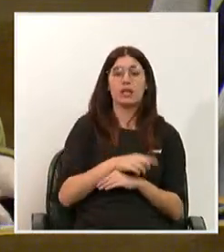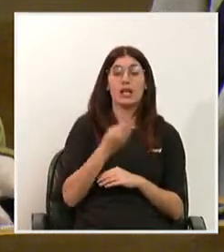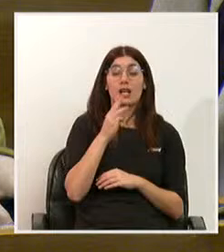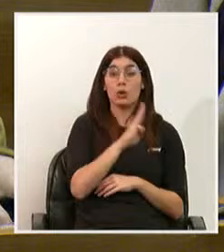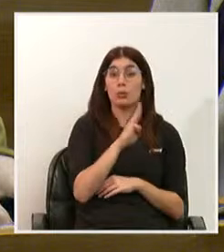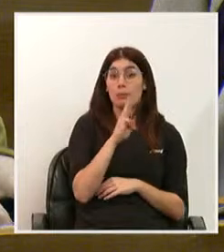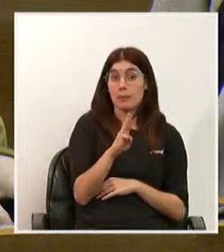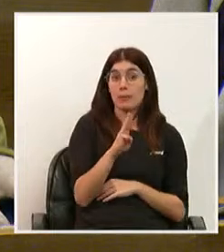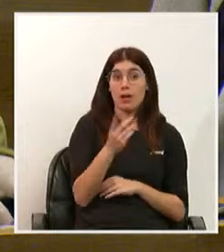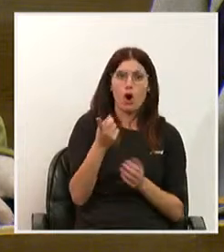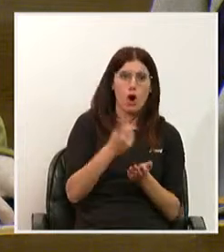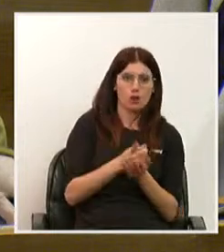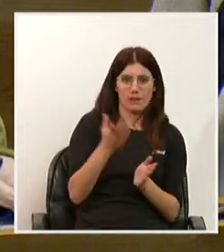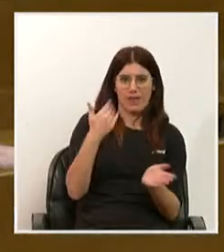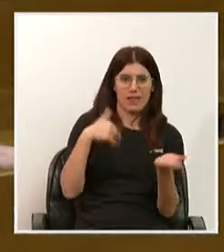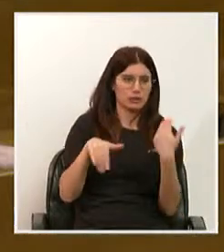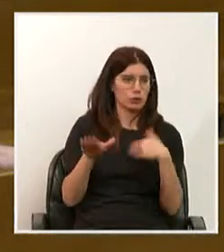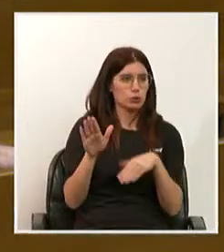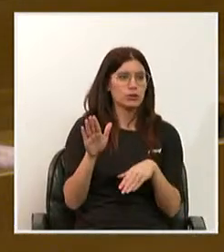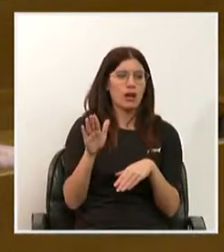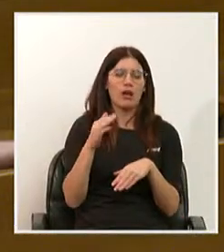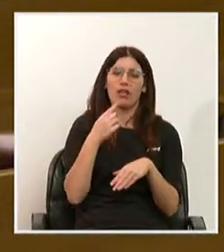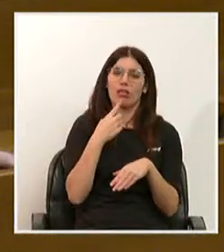Popular de nu